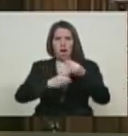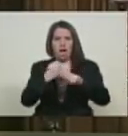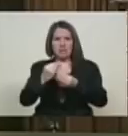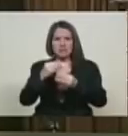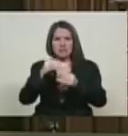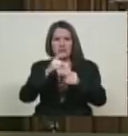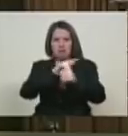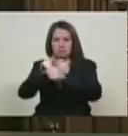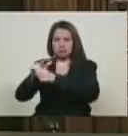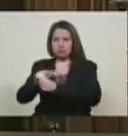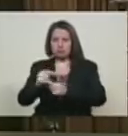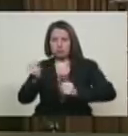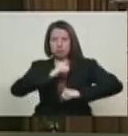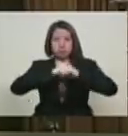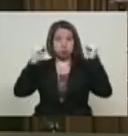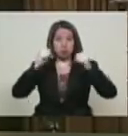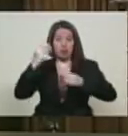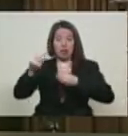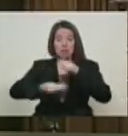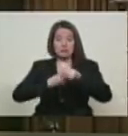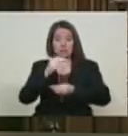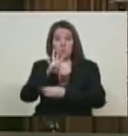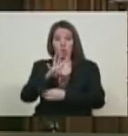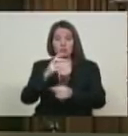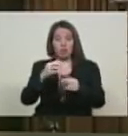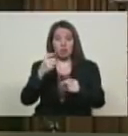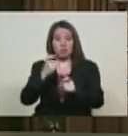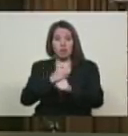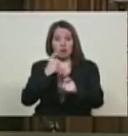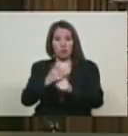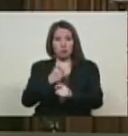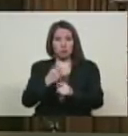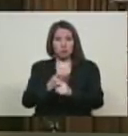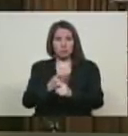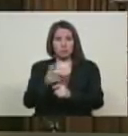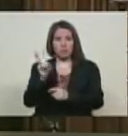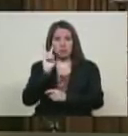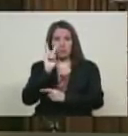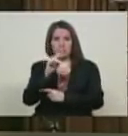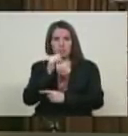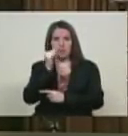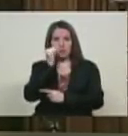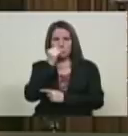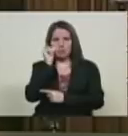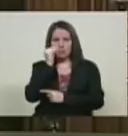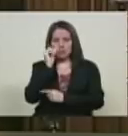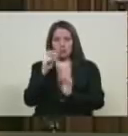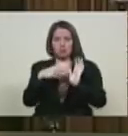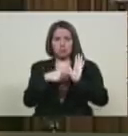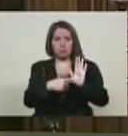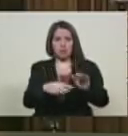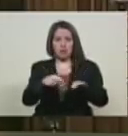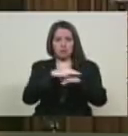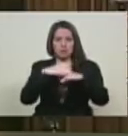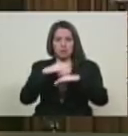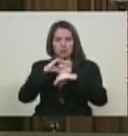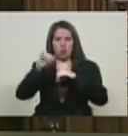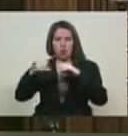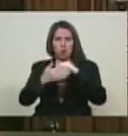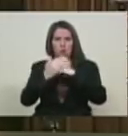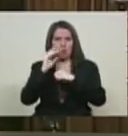agosto en Venezuela. Vamos a ver este video que dio a conocer el ministro Jorge